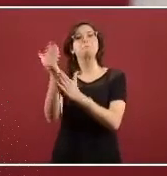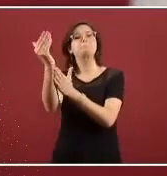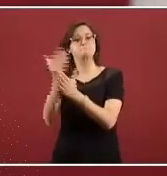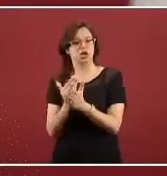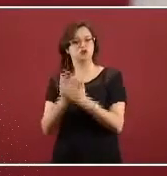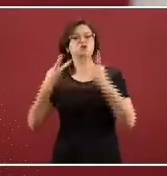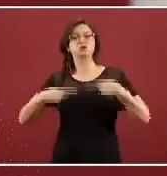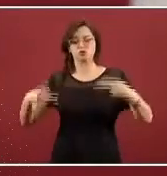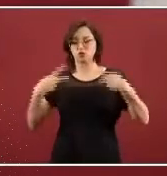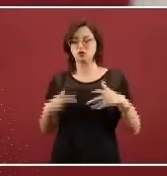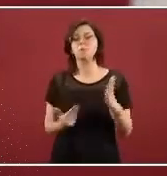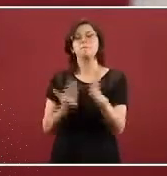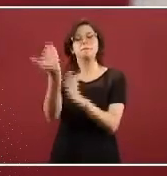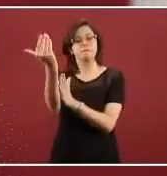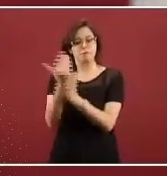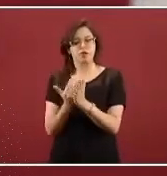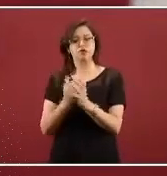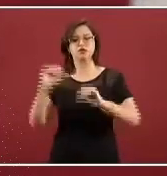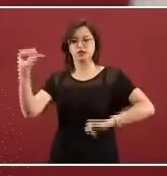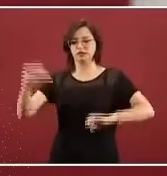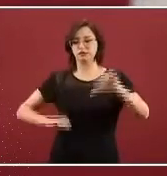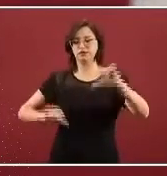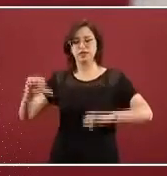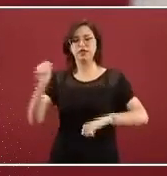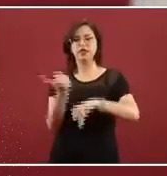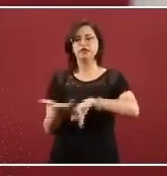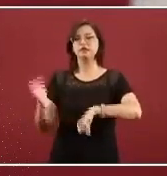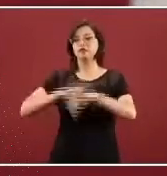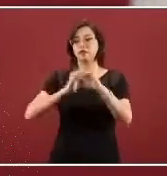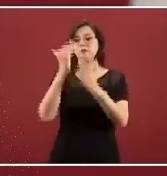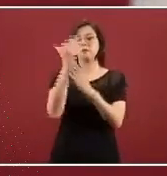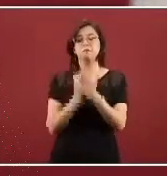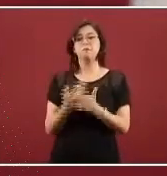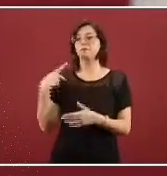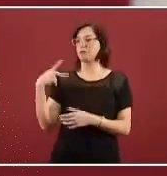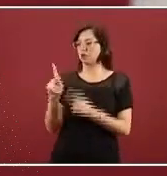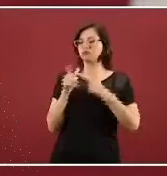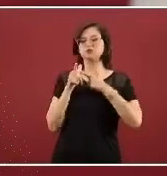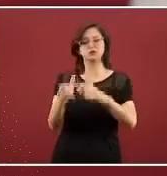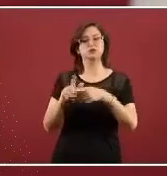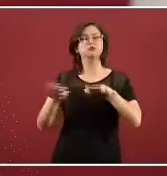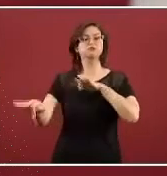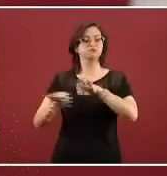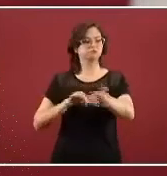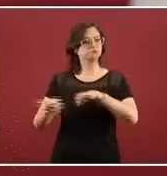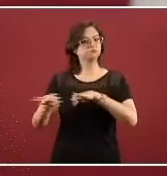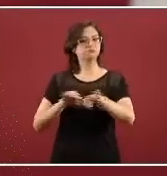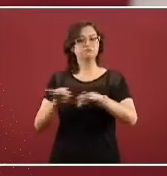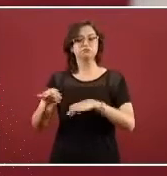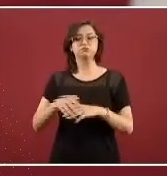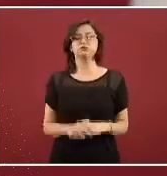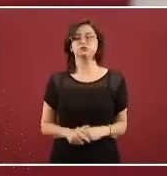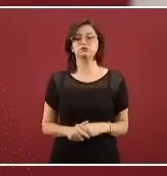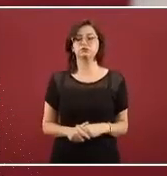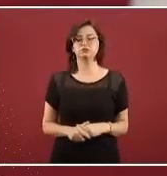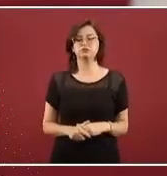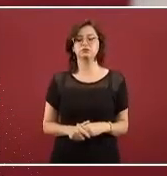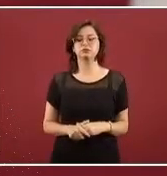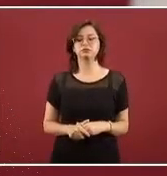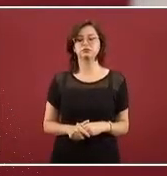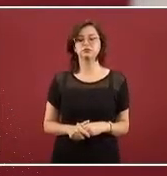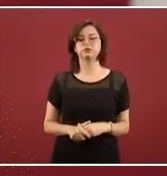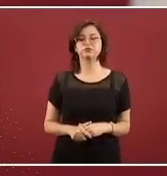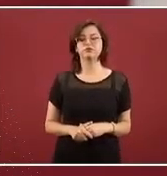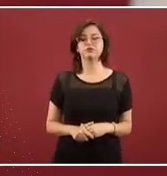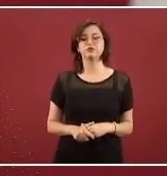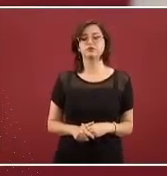las actividades administrativas accesorias, pero la operación no para. E inciso C,